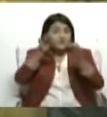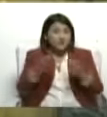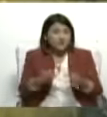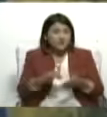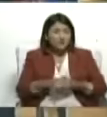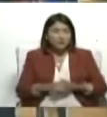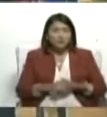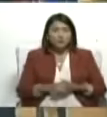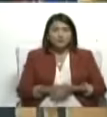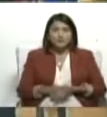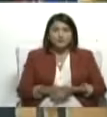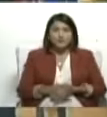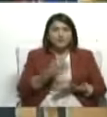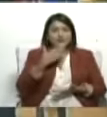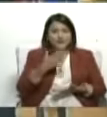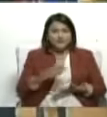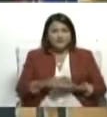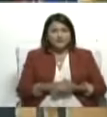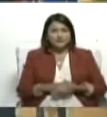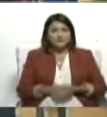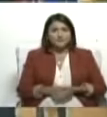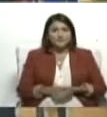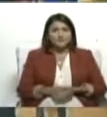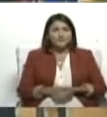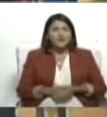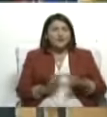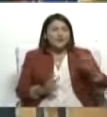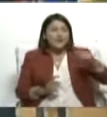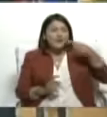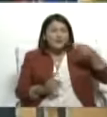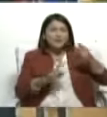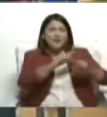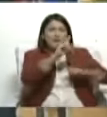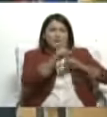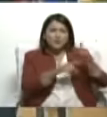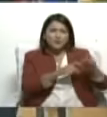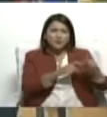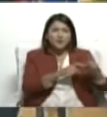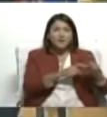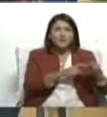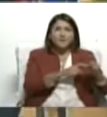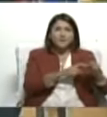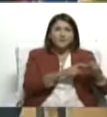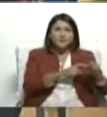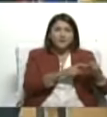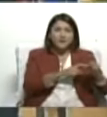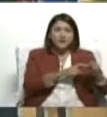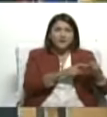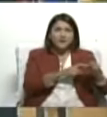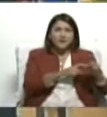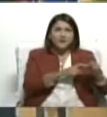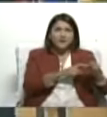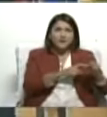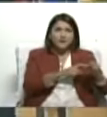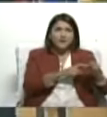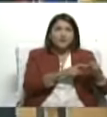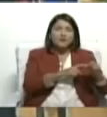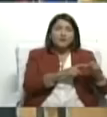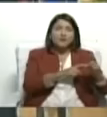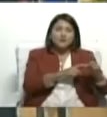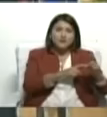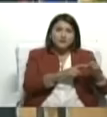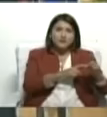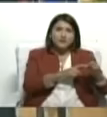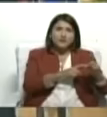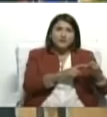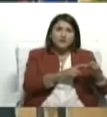Gracias. La primera pregunta sobre el tema de del sistema de comunicación de pago entre